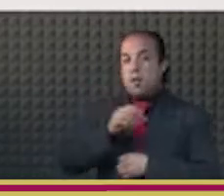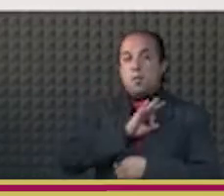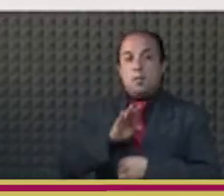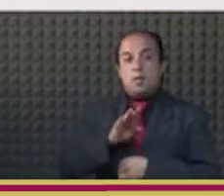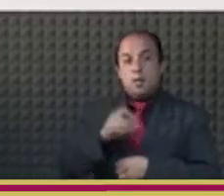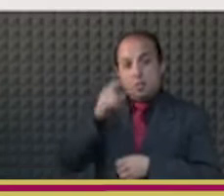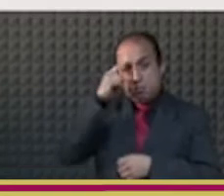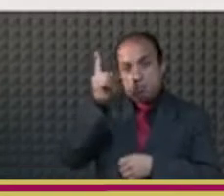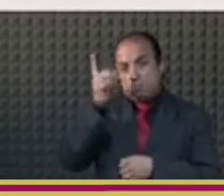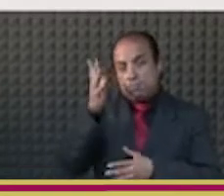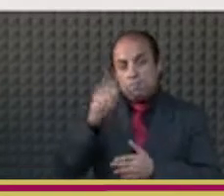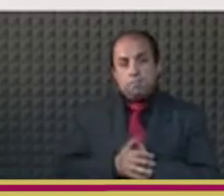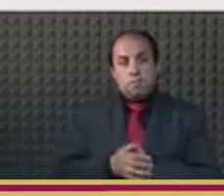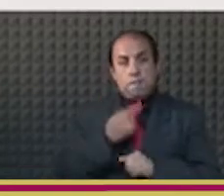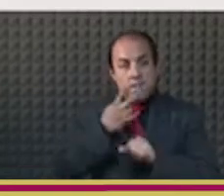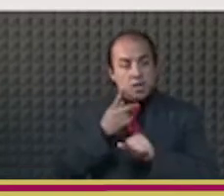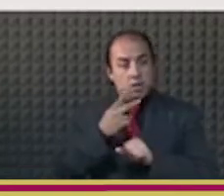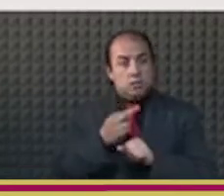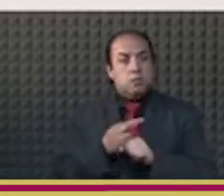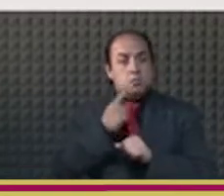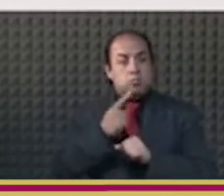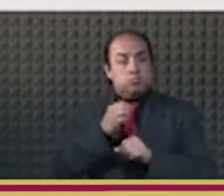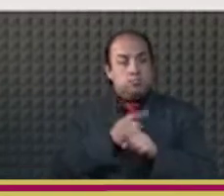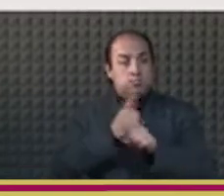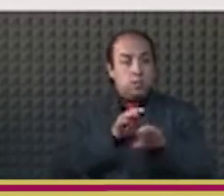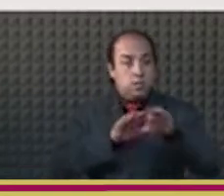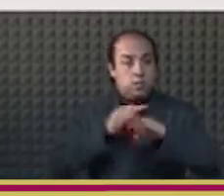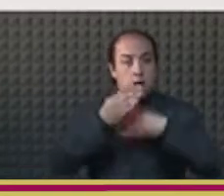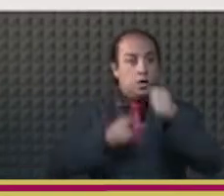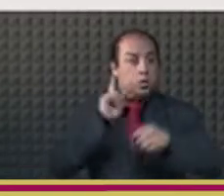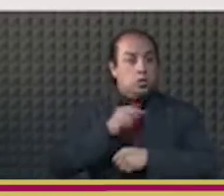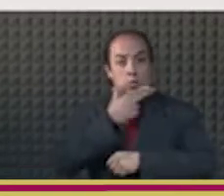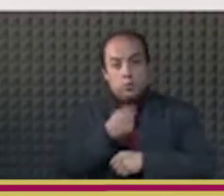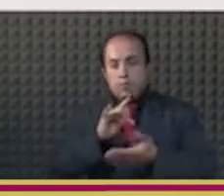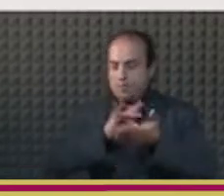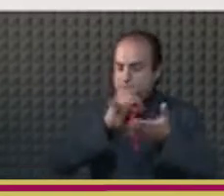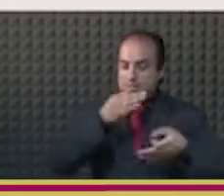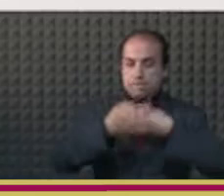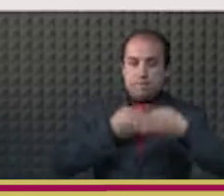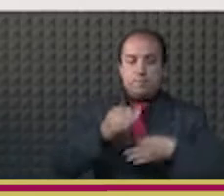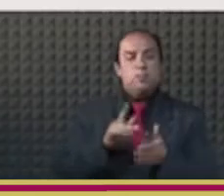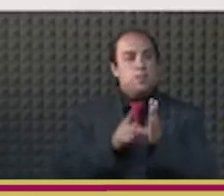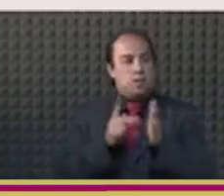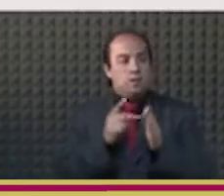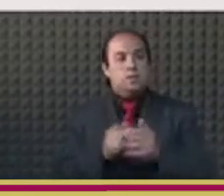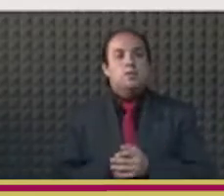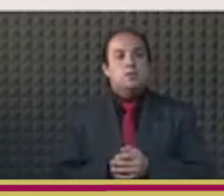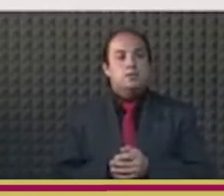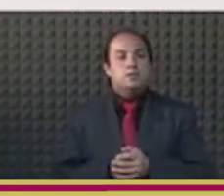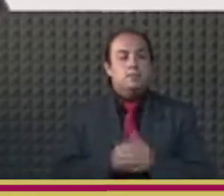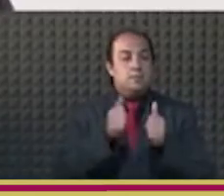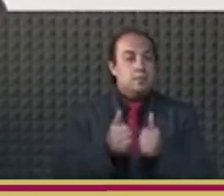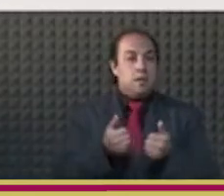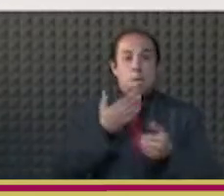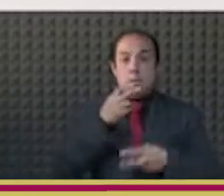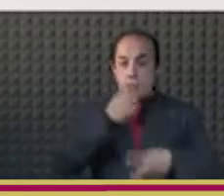facilitar así mejores opciones de empleo para todas y todos. Muchísimas gracias a todos nuevamente y quedan ustedes